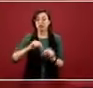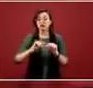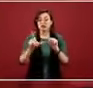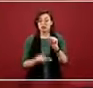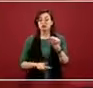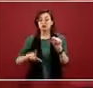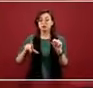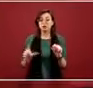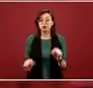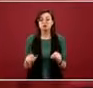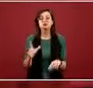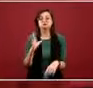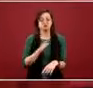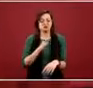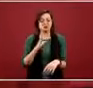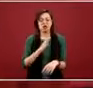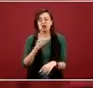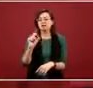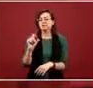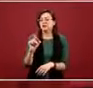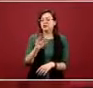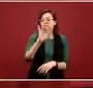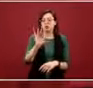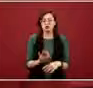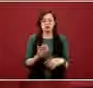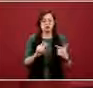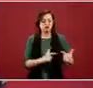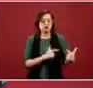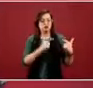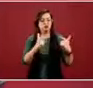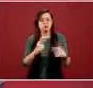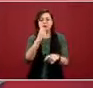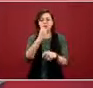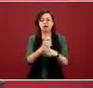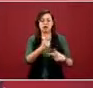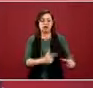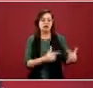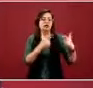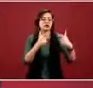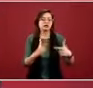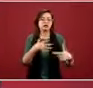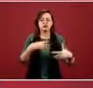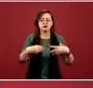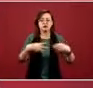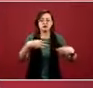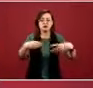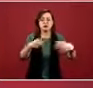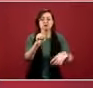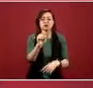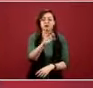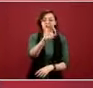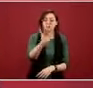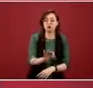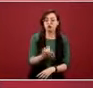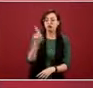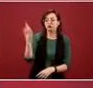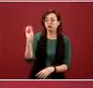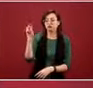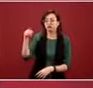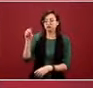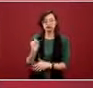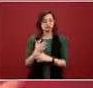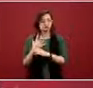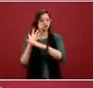los tenemos ahí documentados, tenemos 20% de ellos, o casi 20%, y para la OMS esto ya son casos